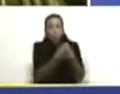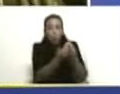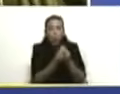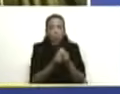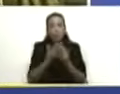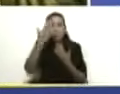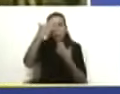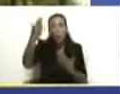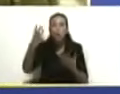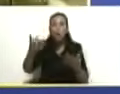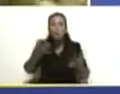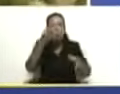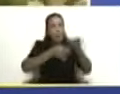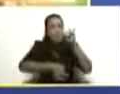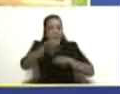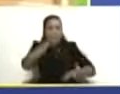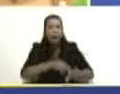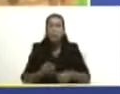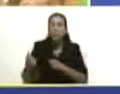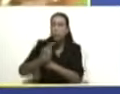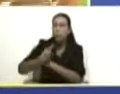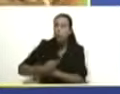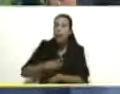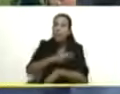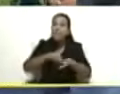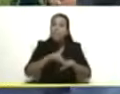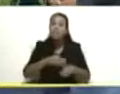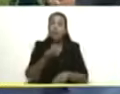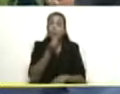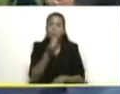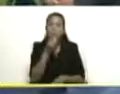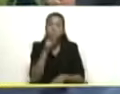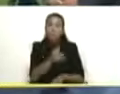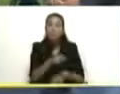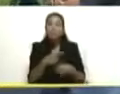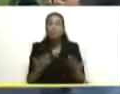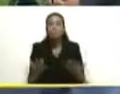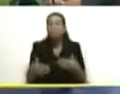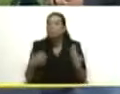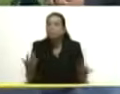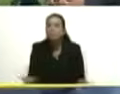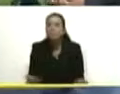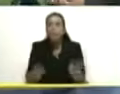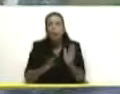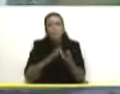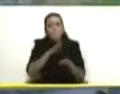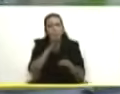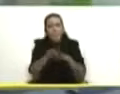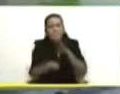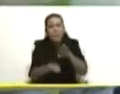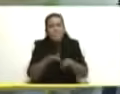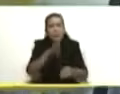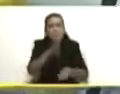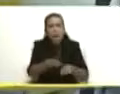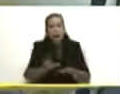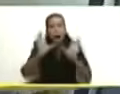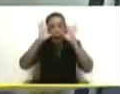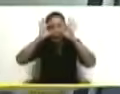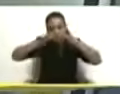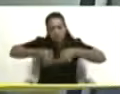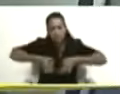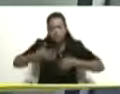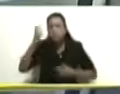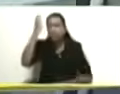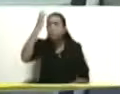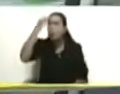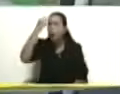Como usted nos ha venido indicando, presidente, la misión alimentación viene de avanzando en un proceso de concientización, venimos